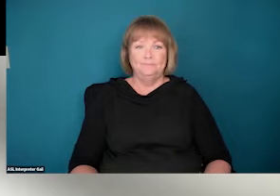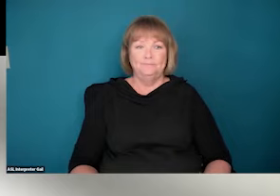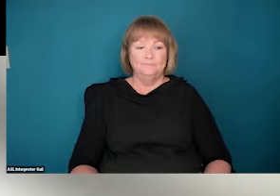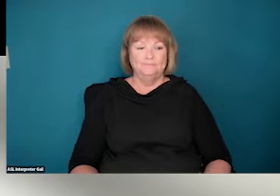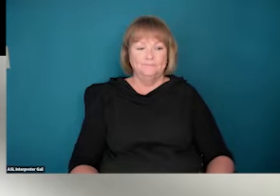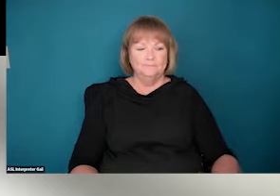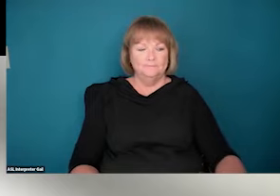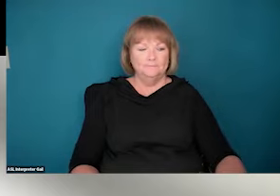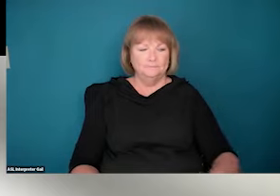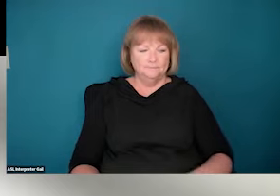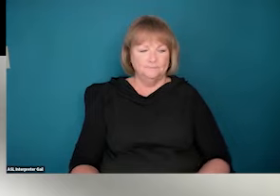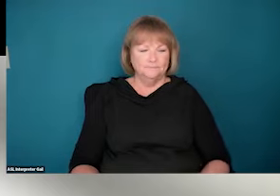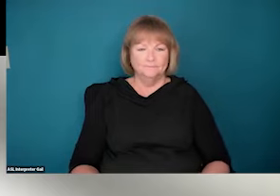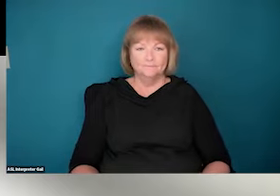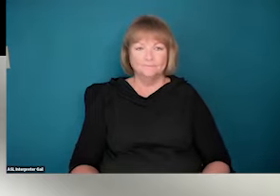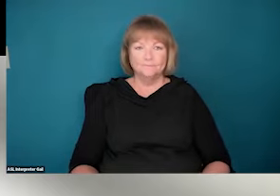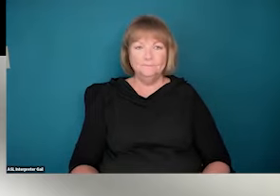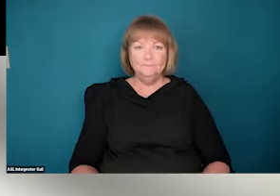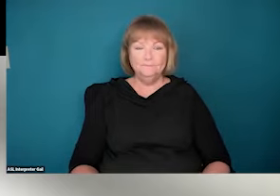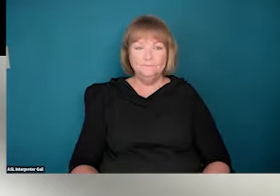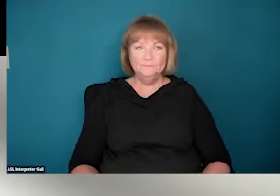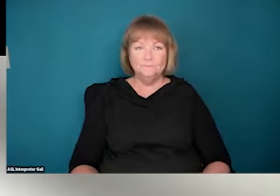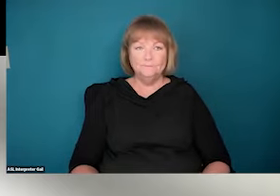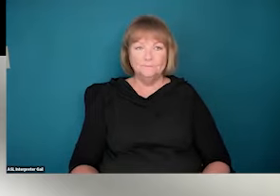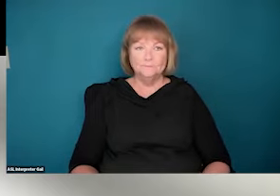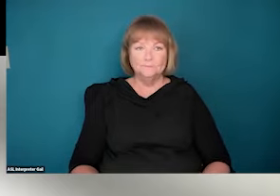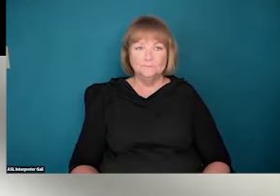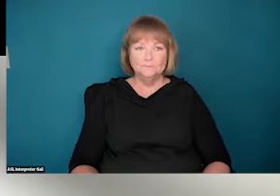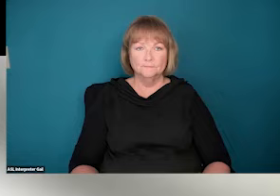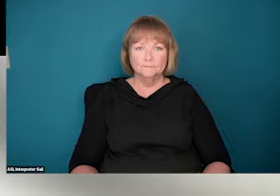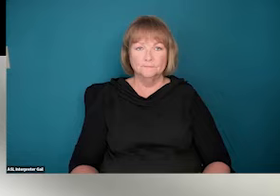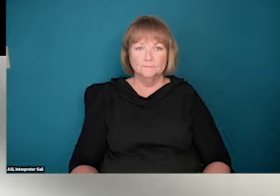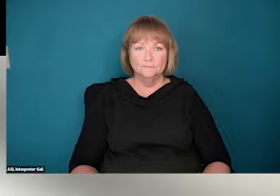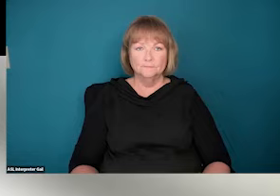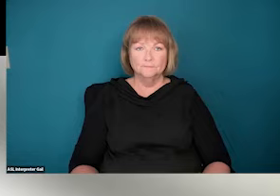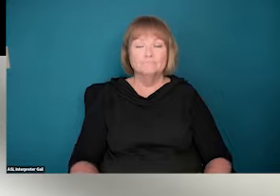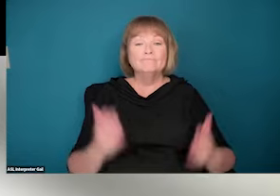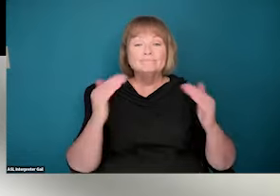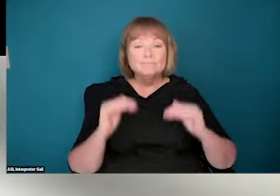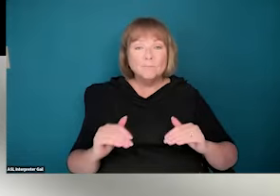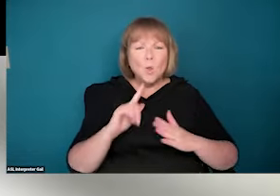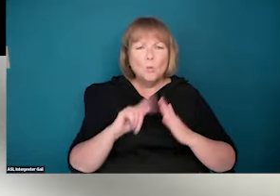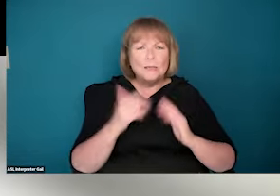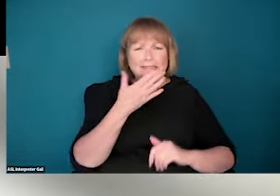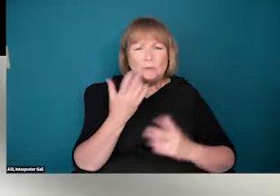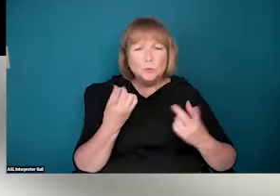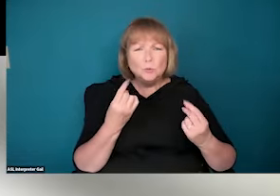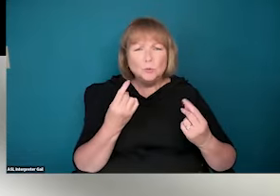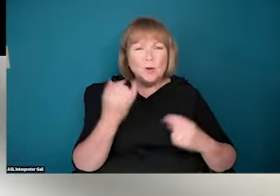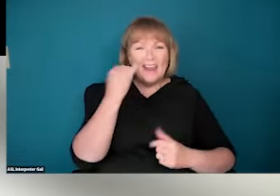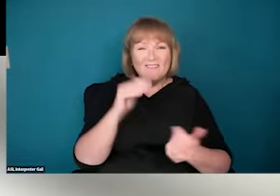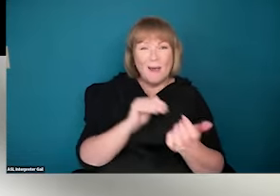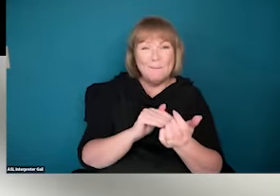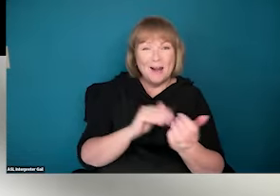esta. Pero hay un camino que está para cambiar los estatutos. ¿Cuál es la